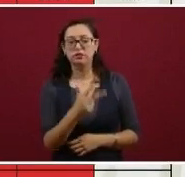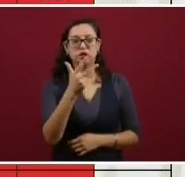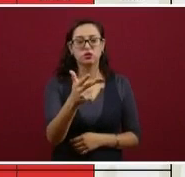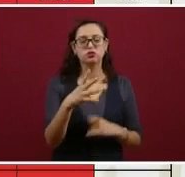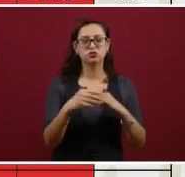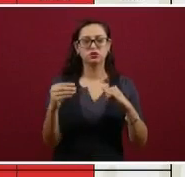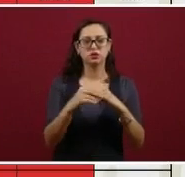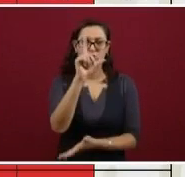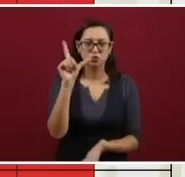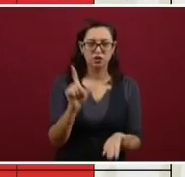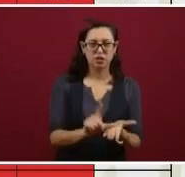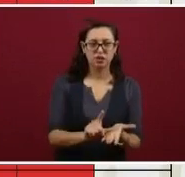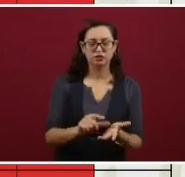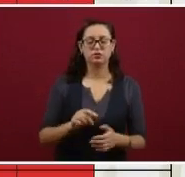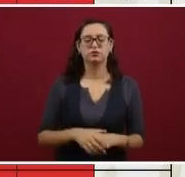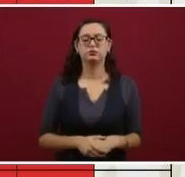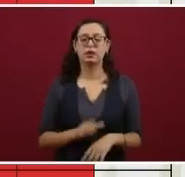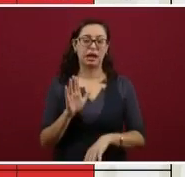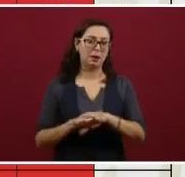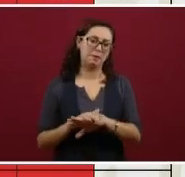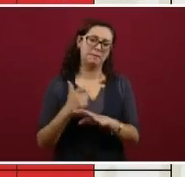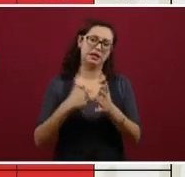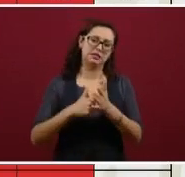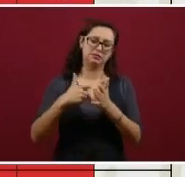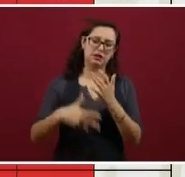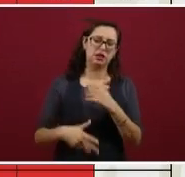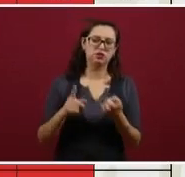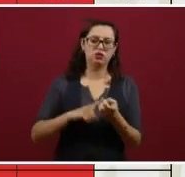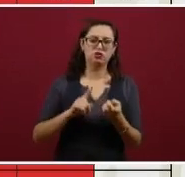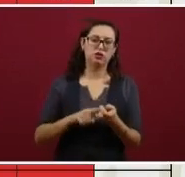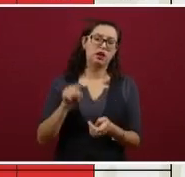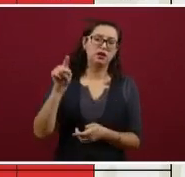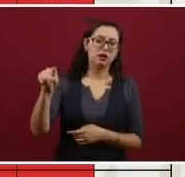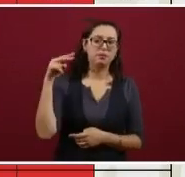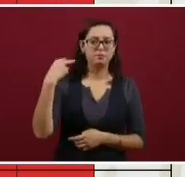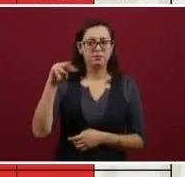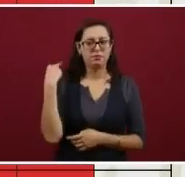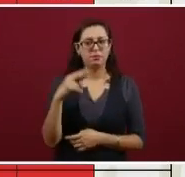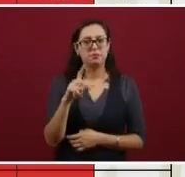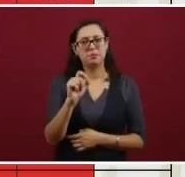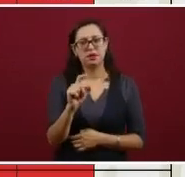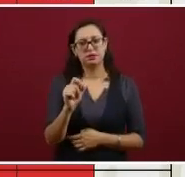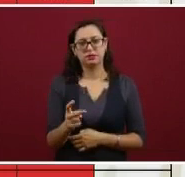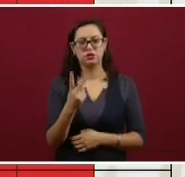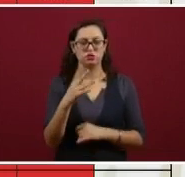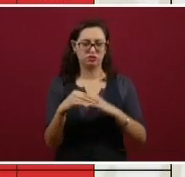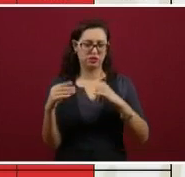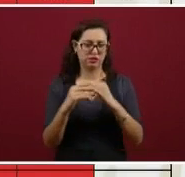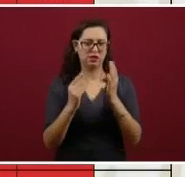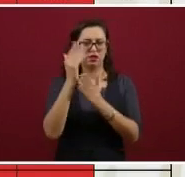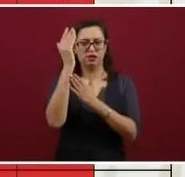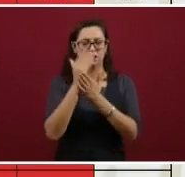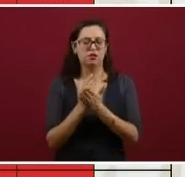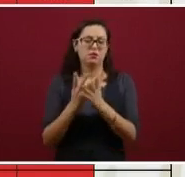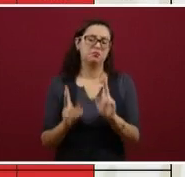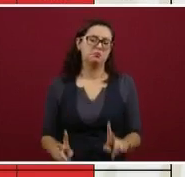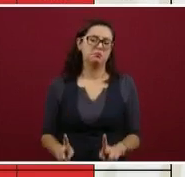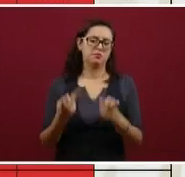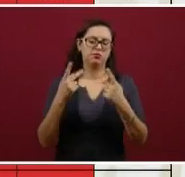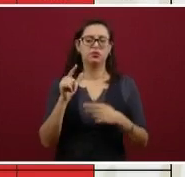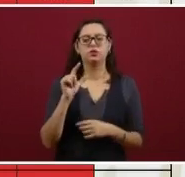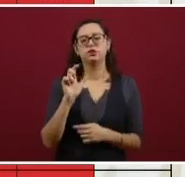97 centavos. Y la más económica en Veracruz, Veracruz, con un margen de 22 centavos, un precio al público